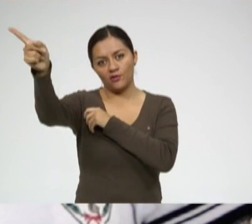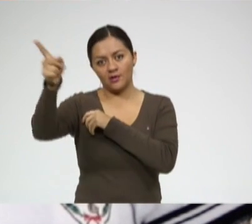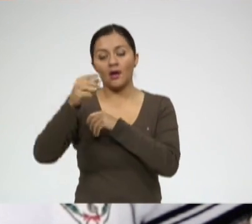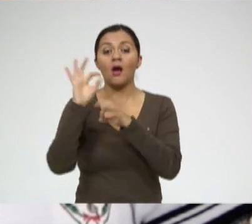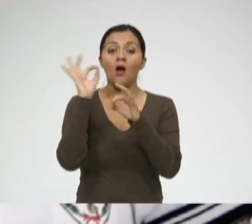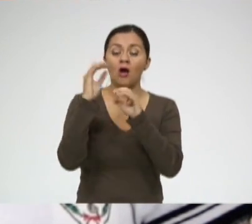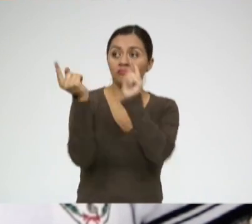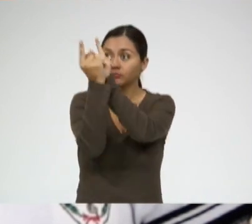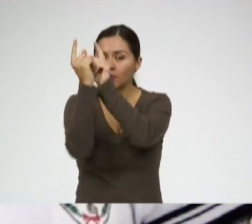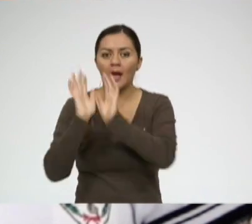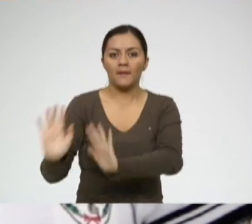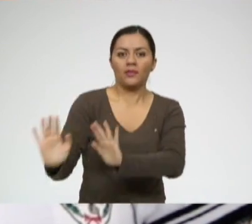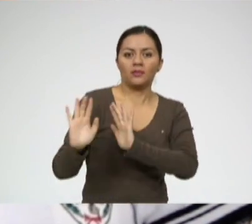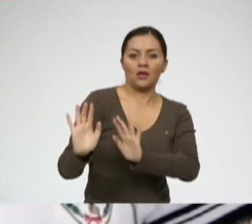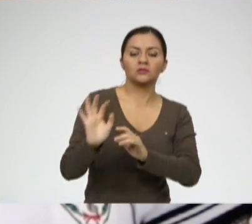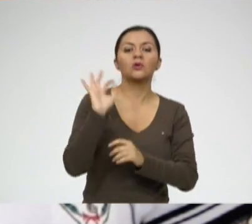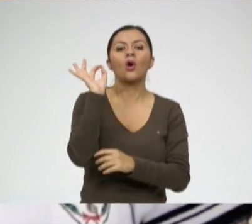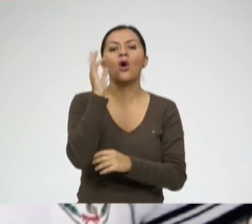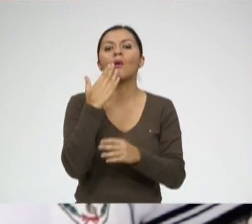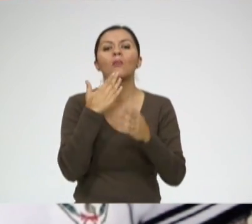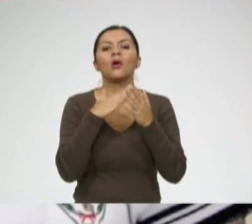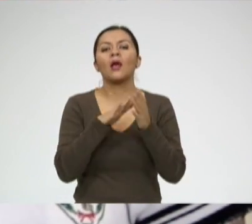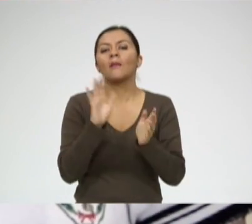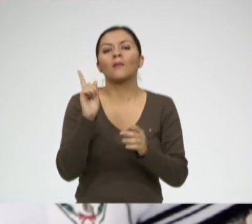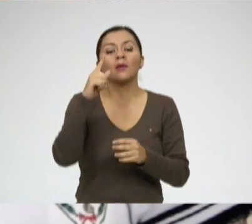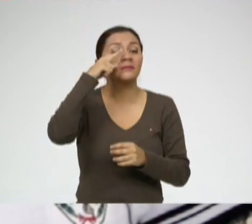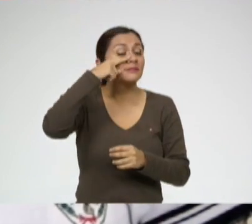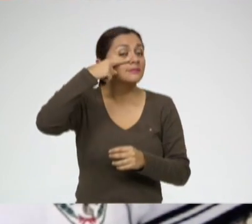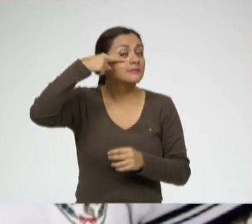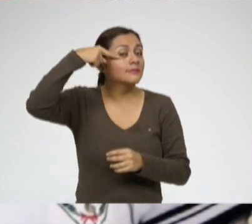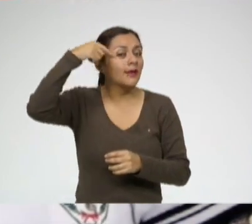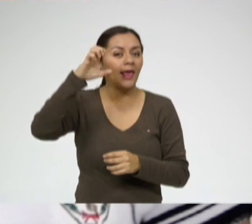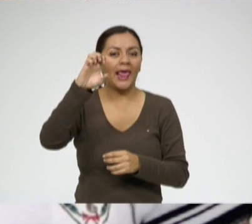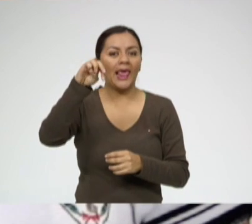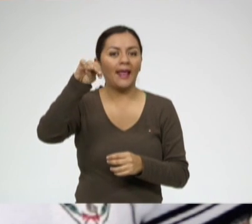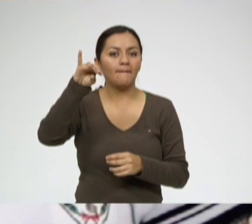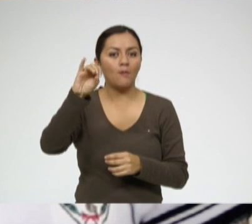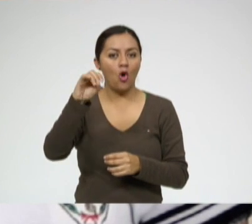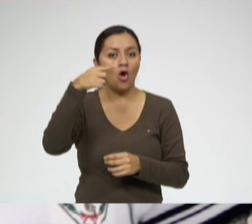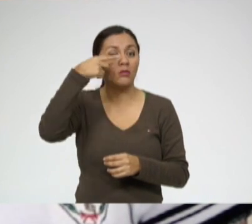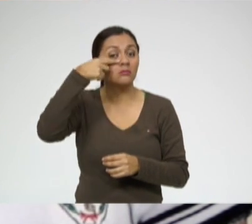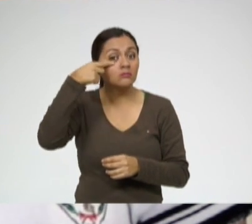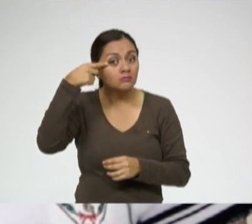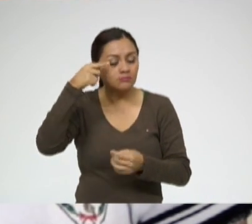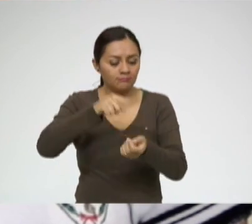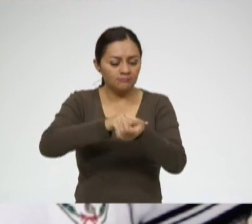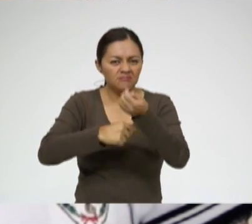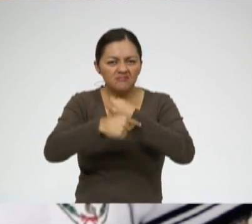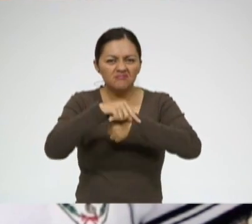ejemplo, otros que son de diferentes tipos, como los hemos, aquí hay algunos casos que son